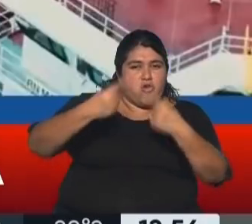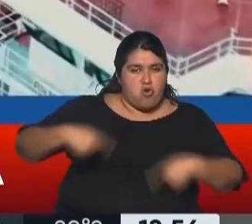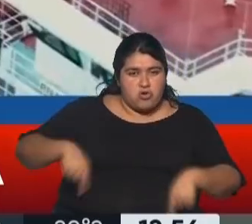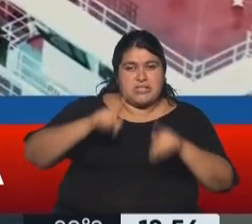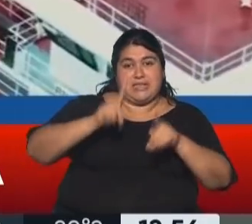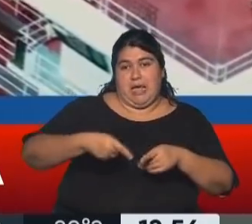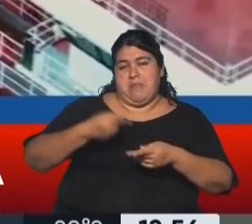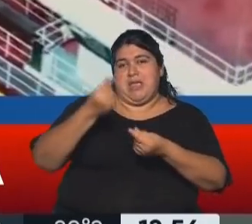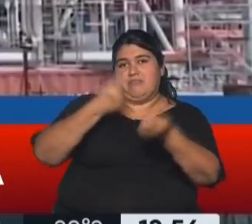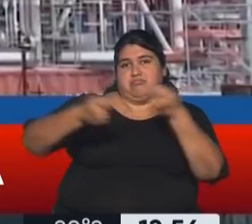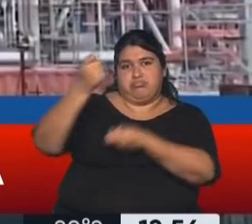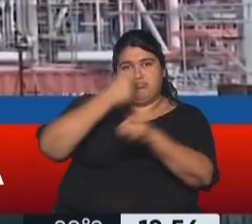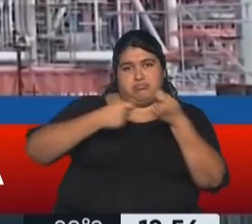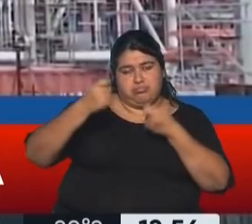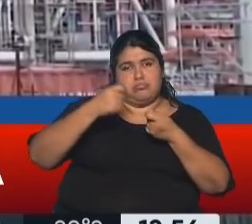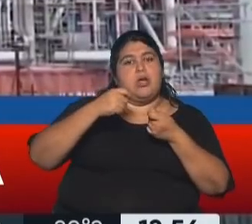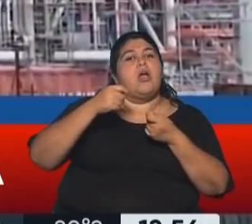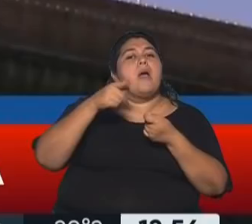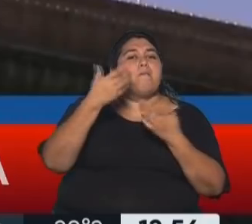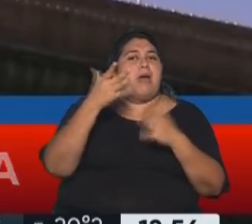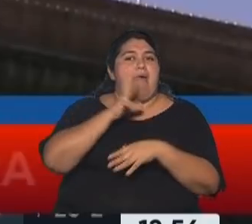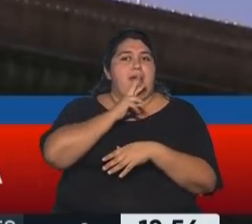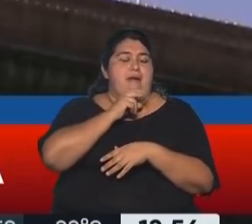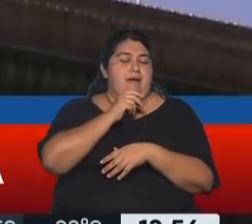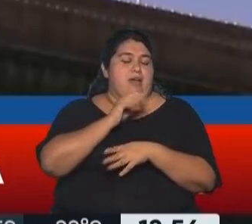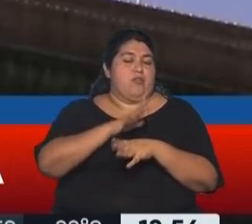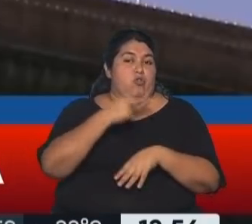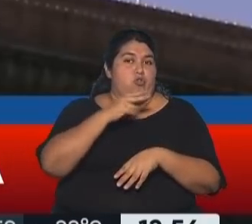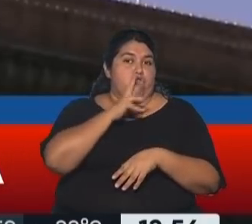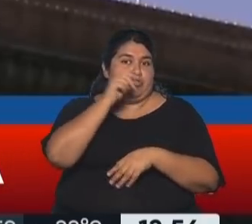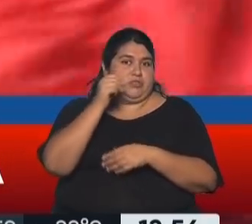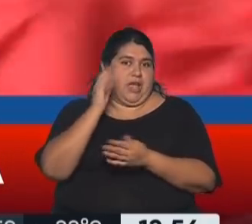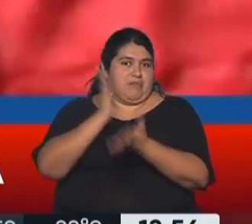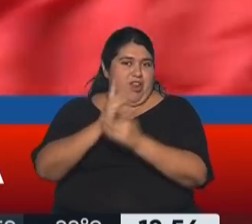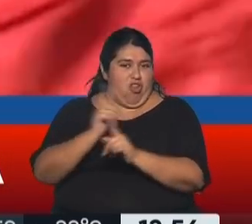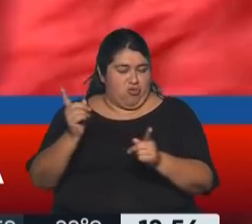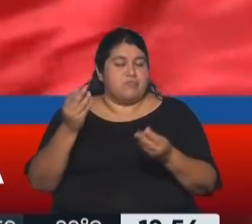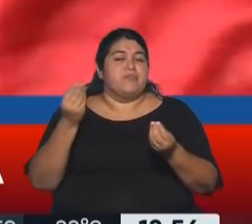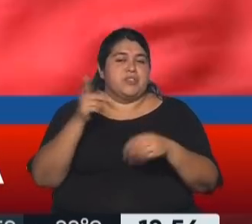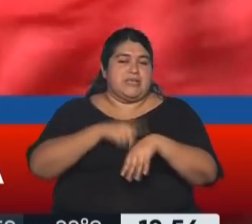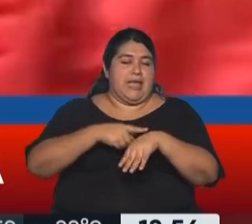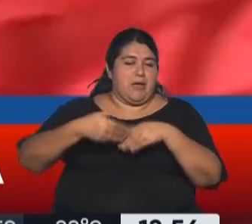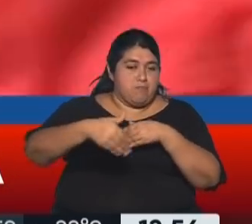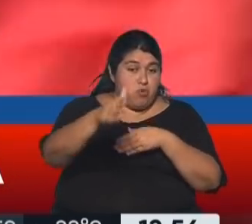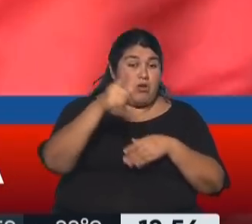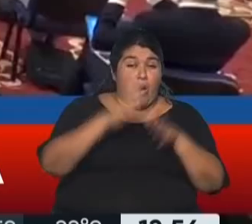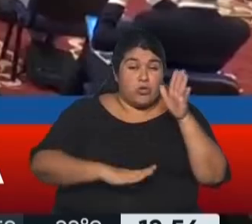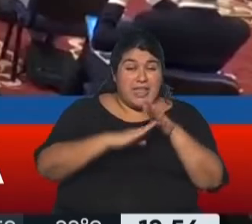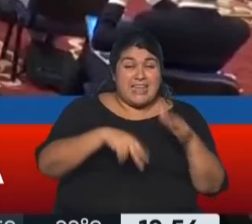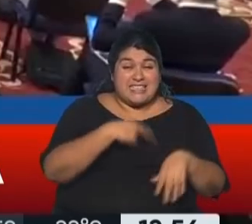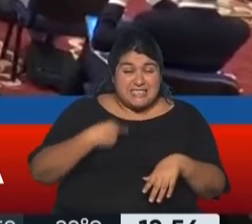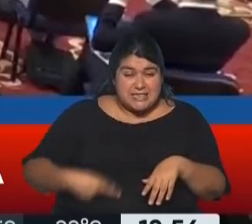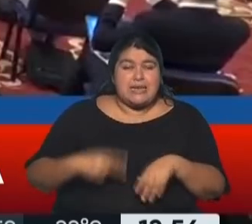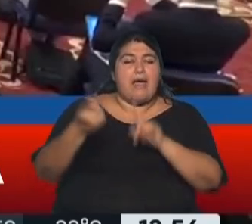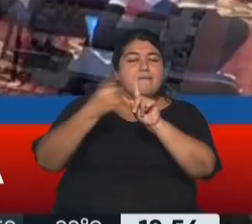canales financieros para que Rusia eluda las sanciones, tomará tiempo. Las autoridades chinas aspiran a recomponer